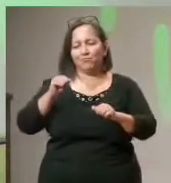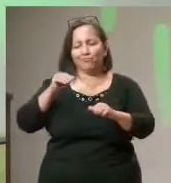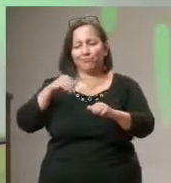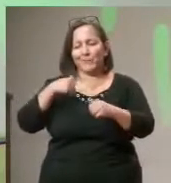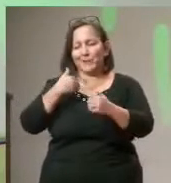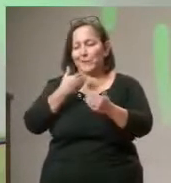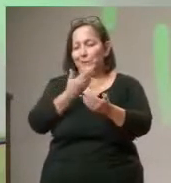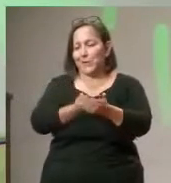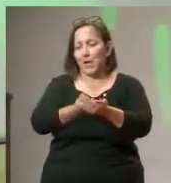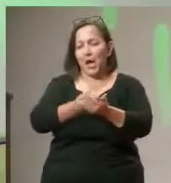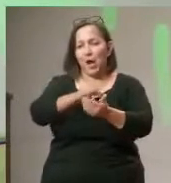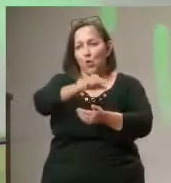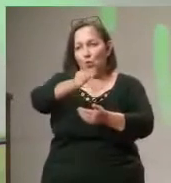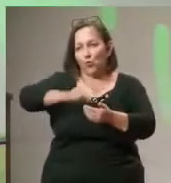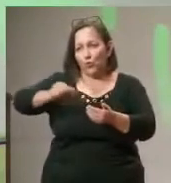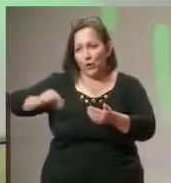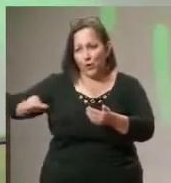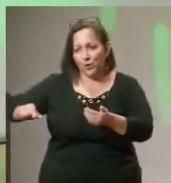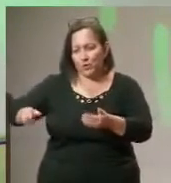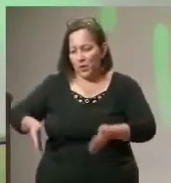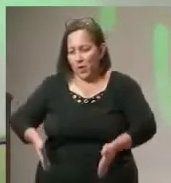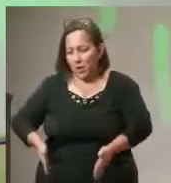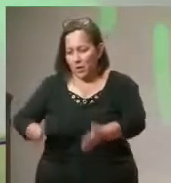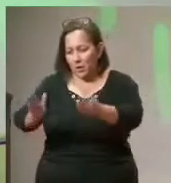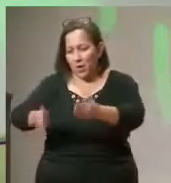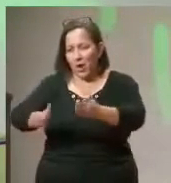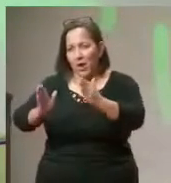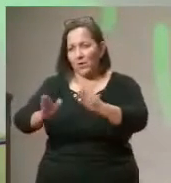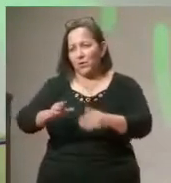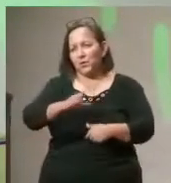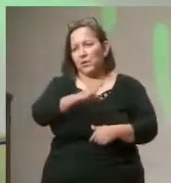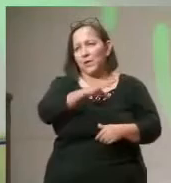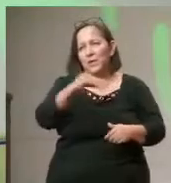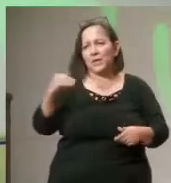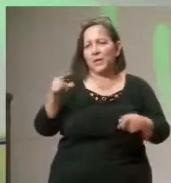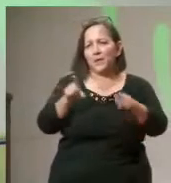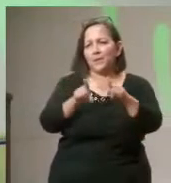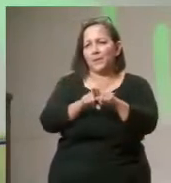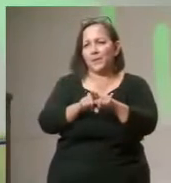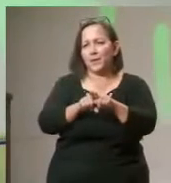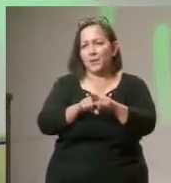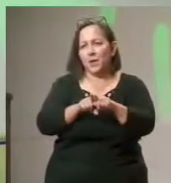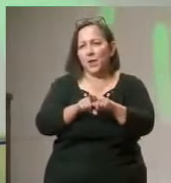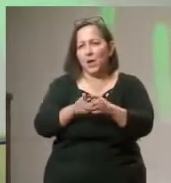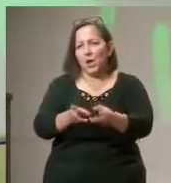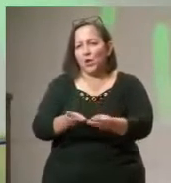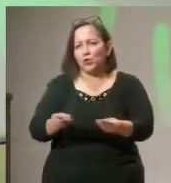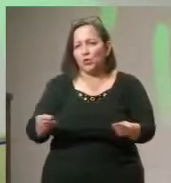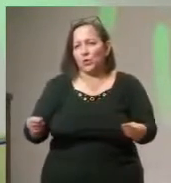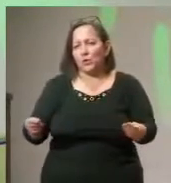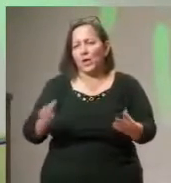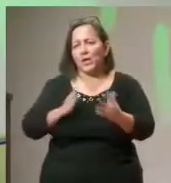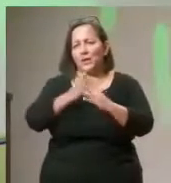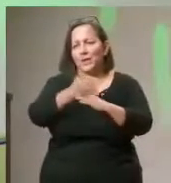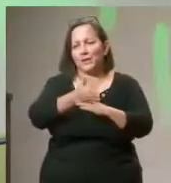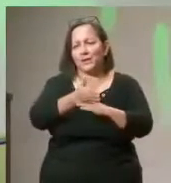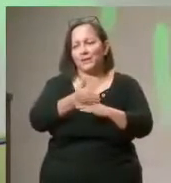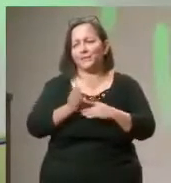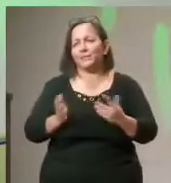ríos, a los caños y ríos, y también a los suelos a través de los tanques